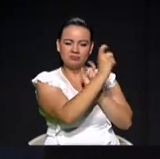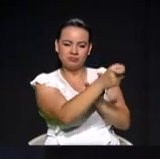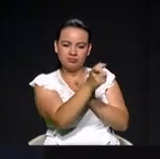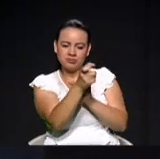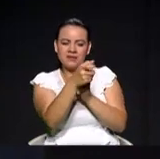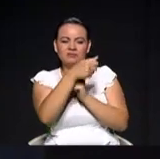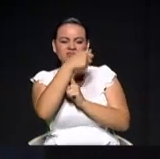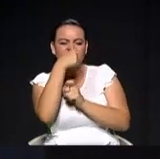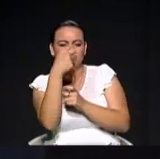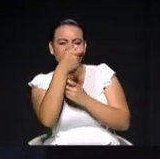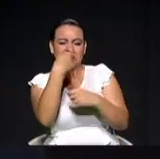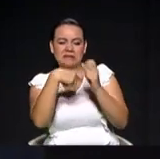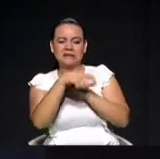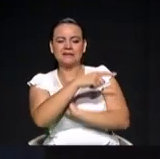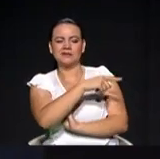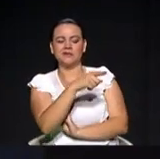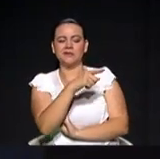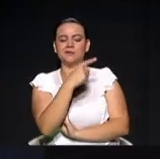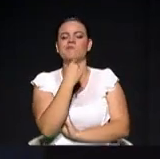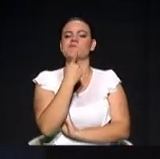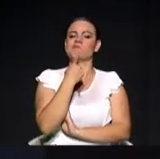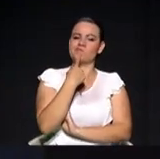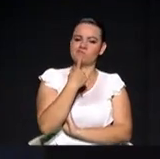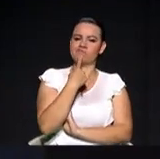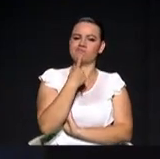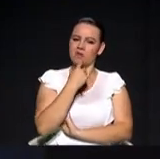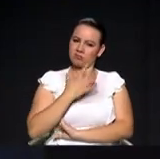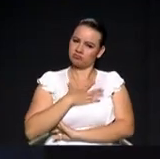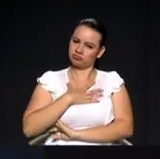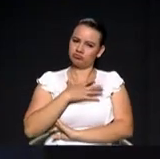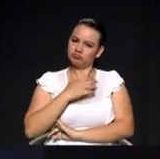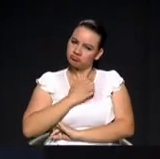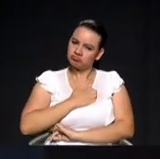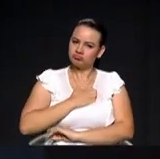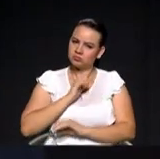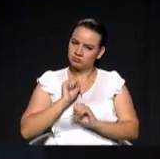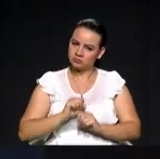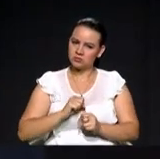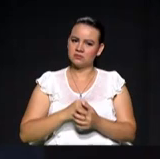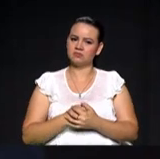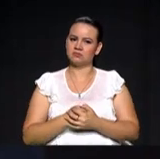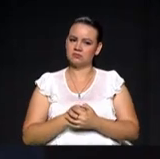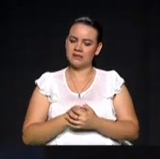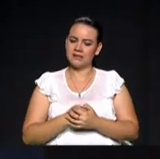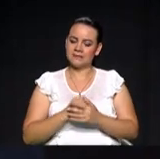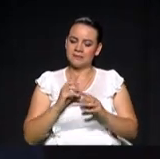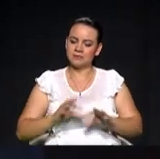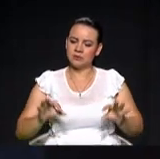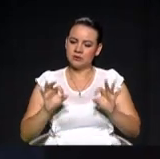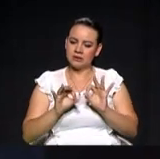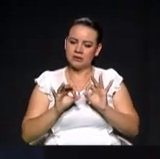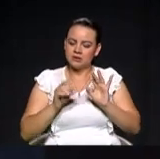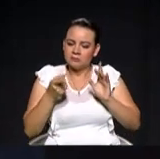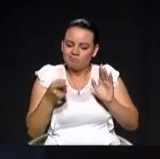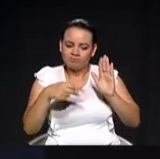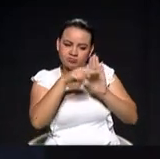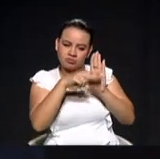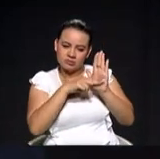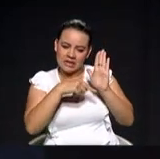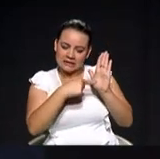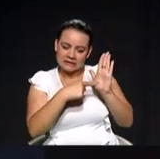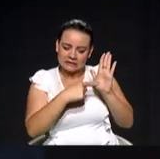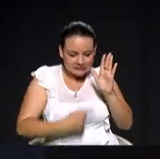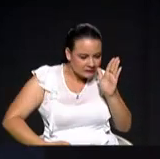vamos a generar políticas de reacción inmediata para cualquier